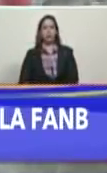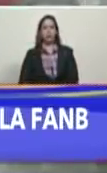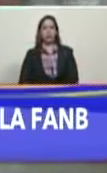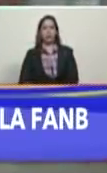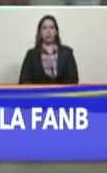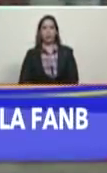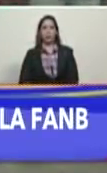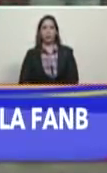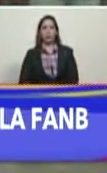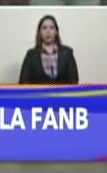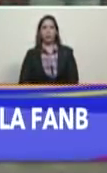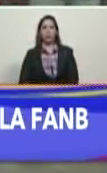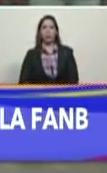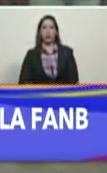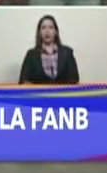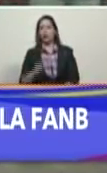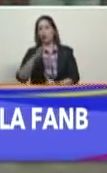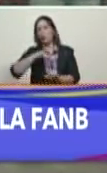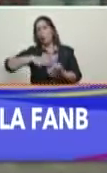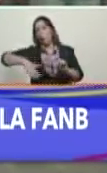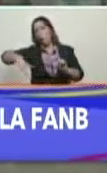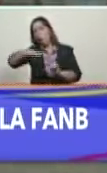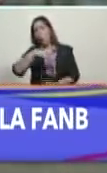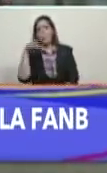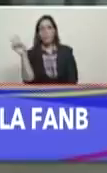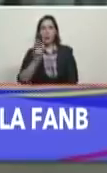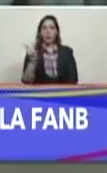a lo largo y ancho de todo nuestro territorio,